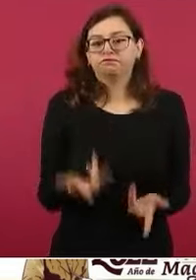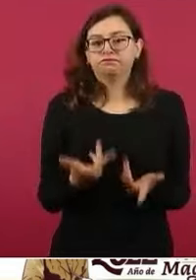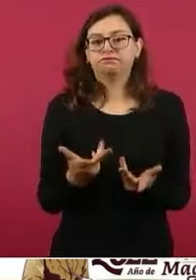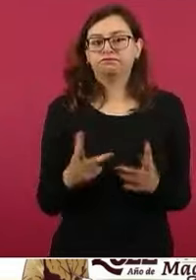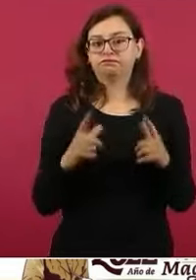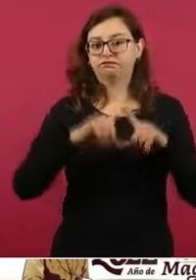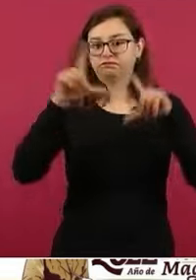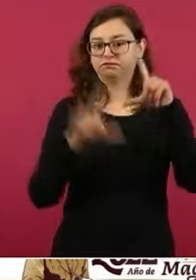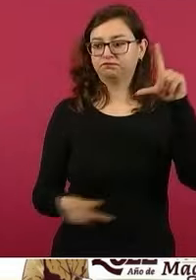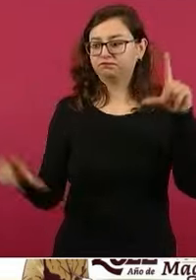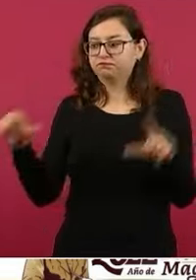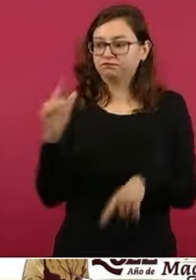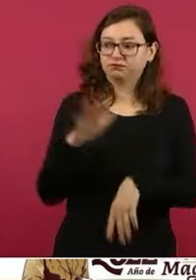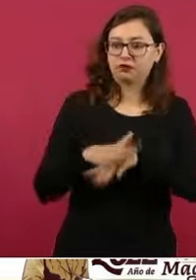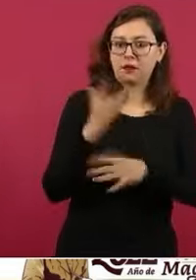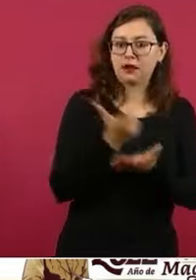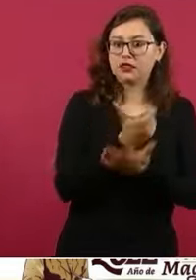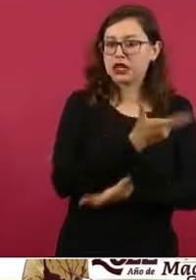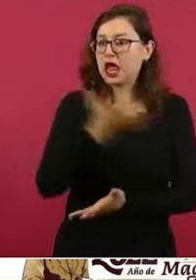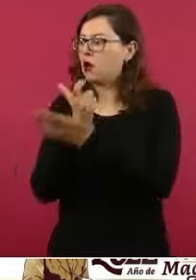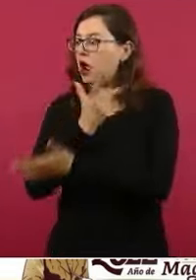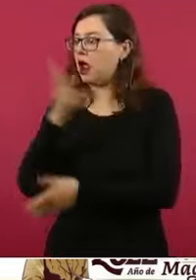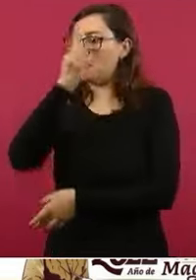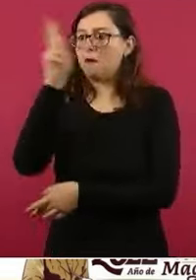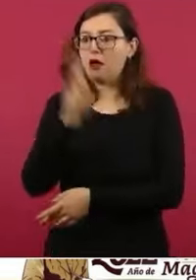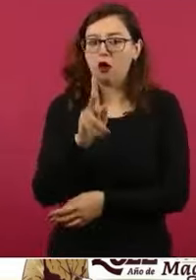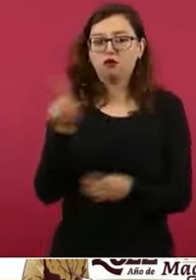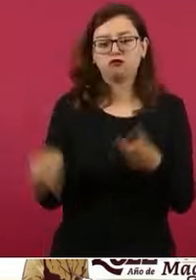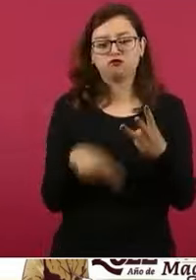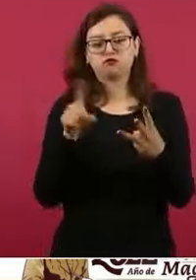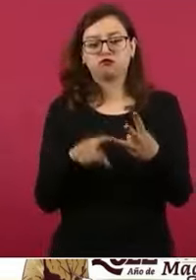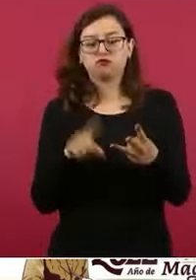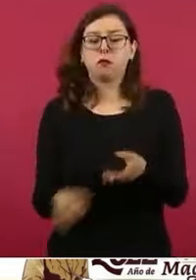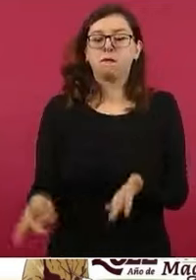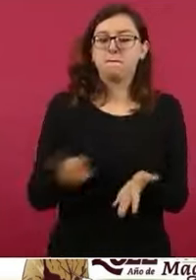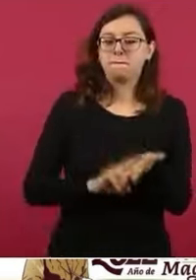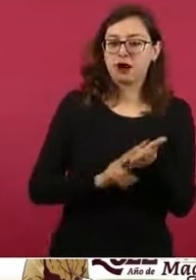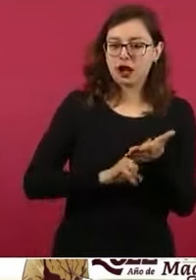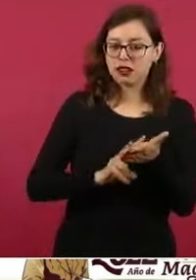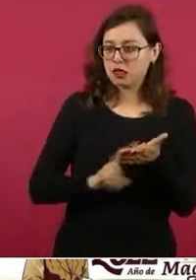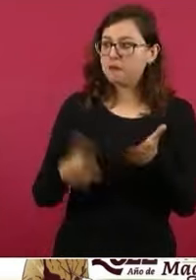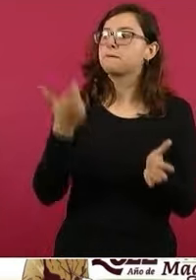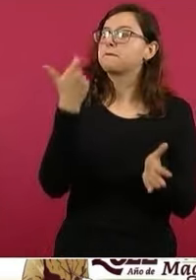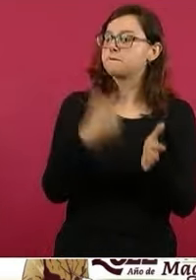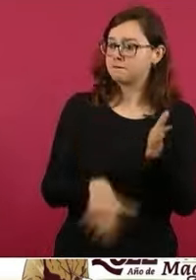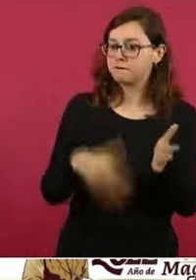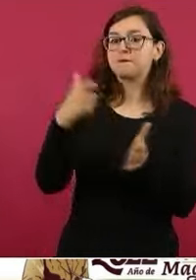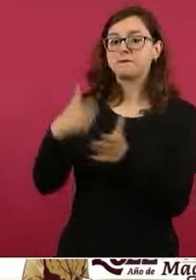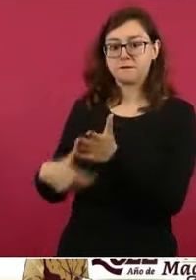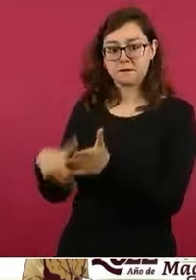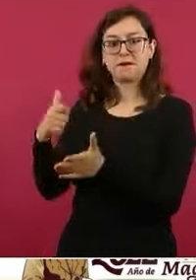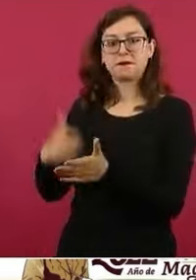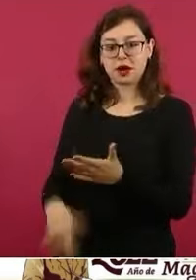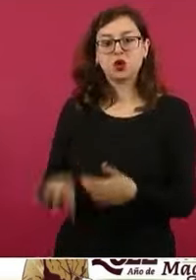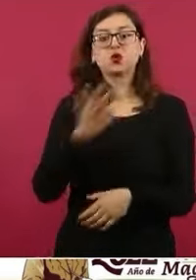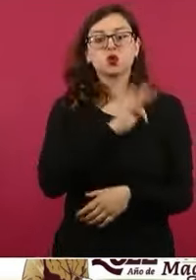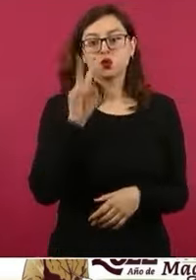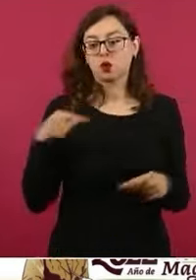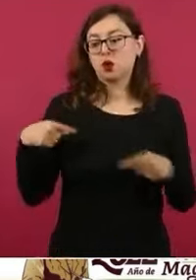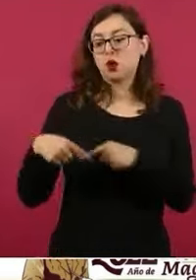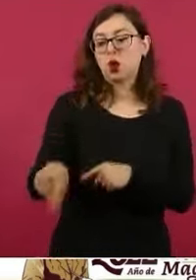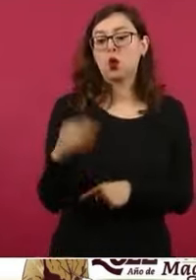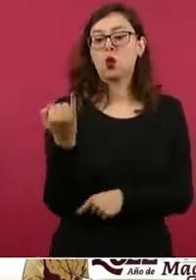en el país, y la línea verde oscuro, que son los precios mínimos. Y empezamos a encontrar particularmente en este mes de